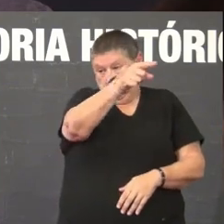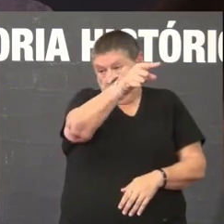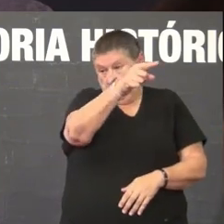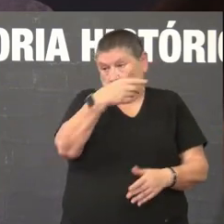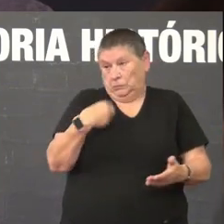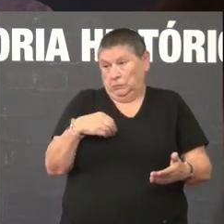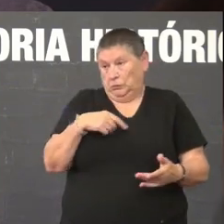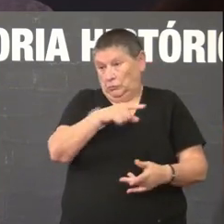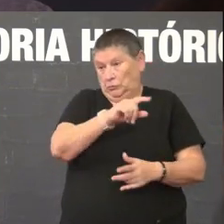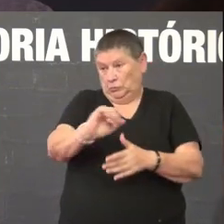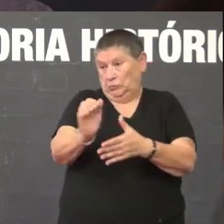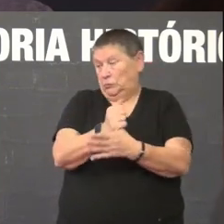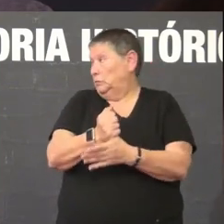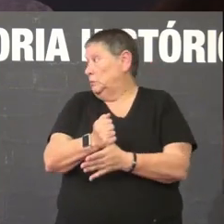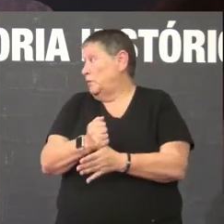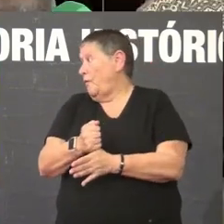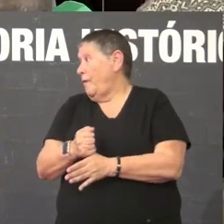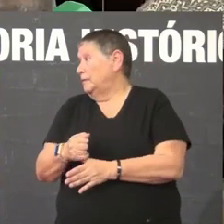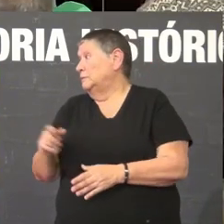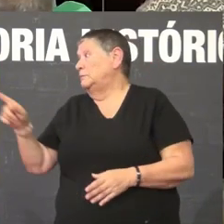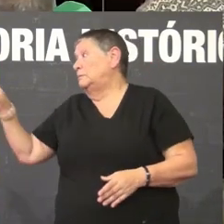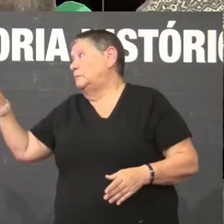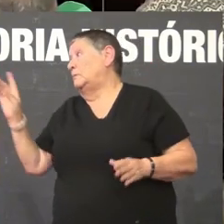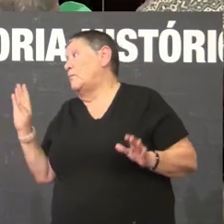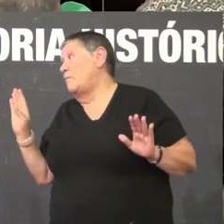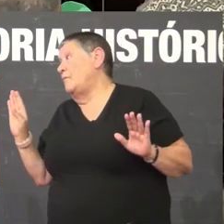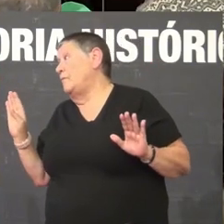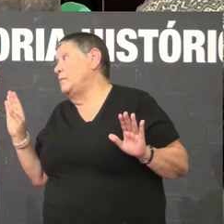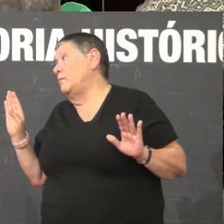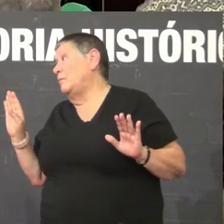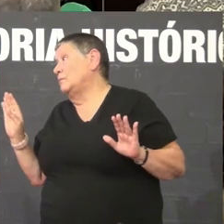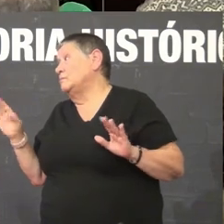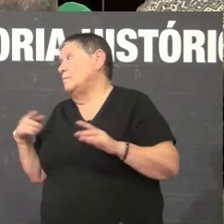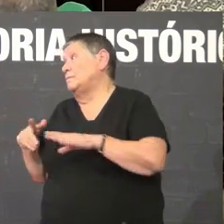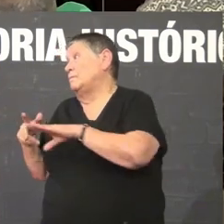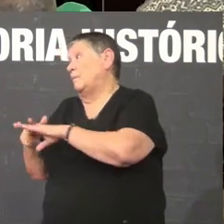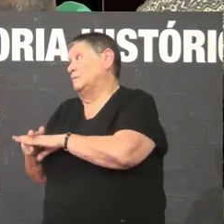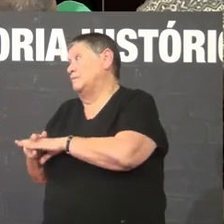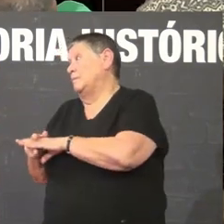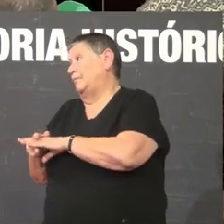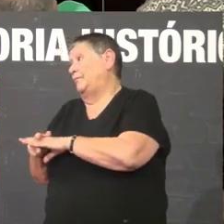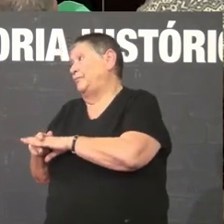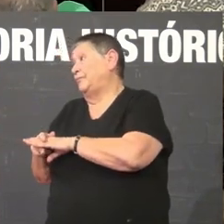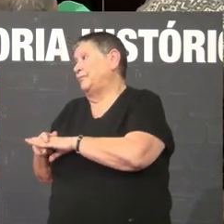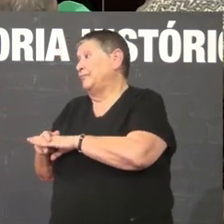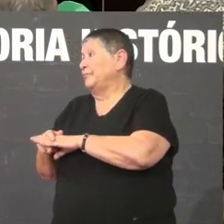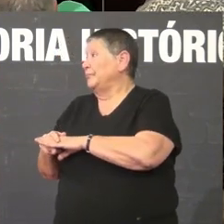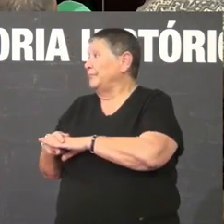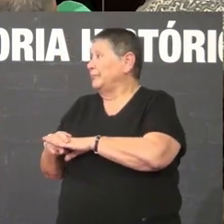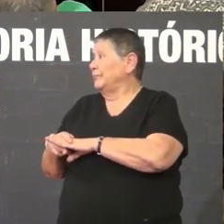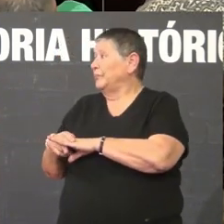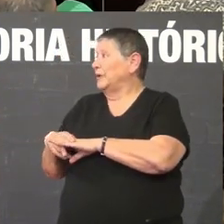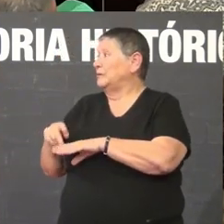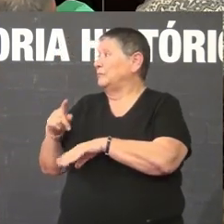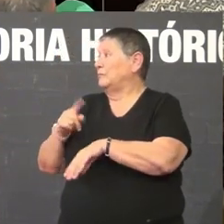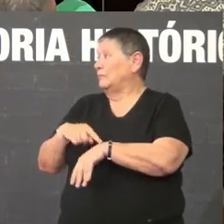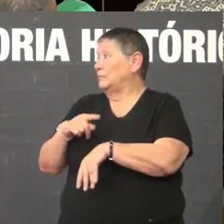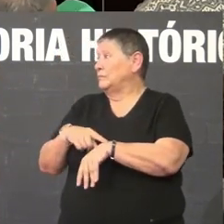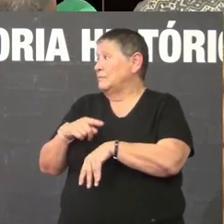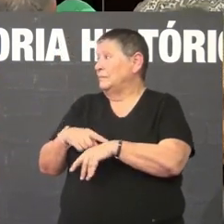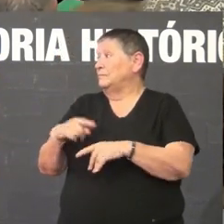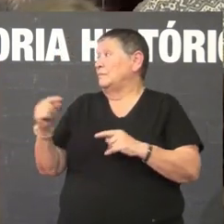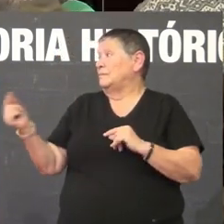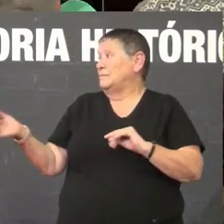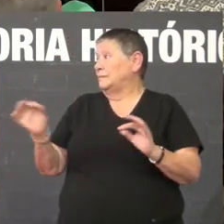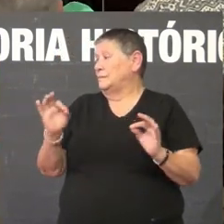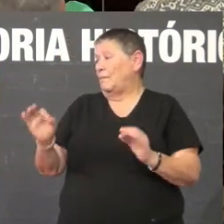do PSOE. Bueno, Alberto, e o resto, é así. Sinto moito ter que cortarte, pero no, se nos acaba o tempo, temos que dar tempo para que se